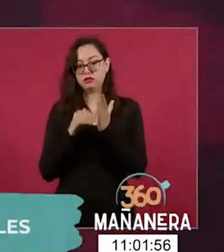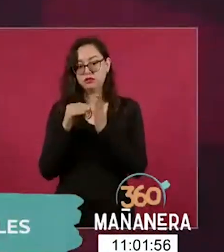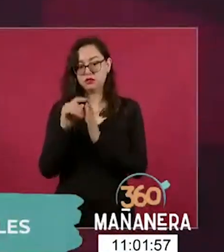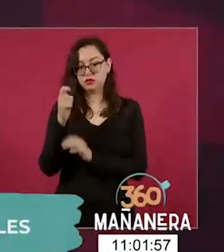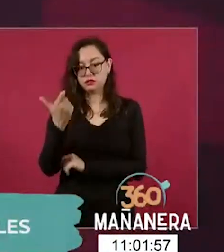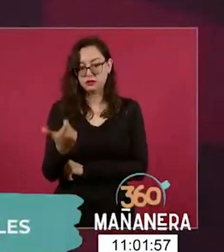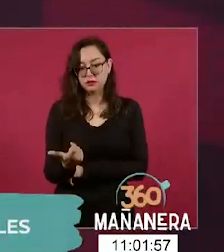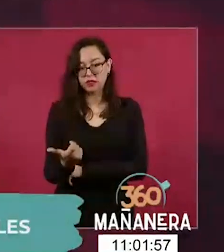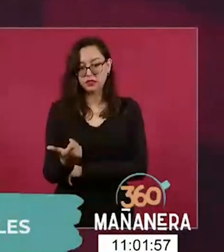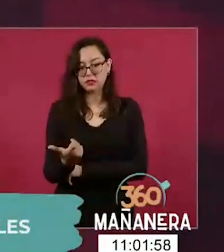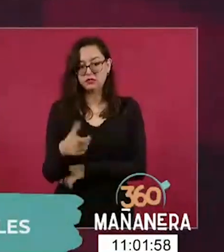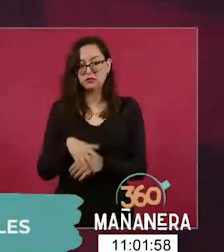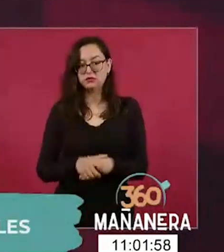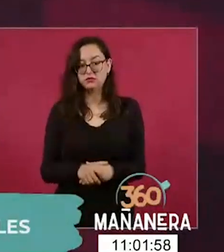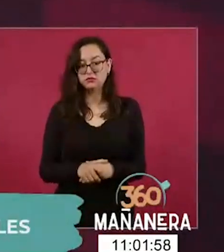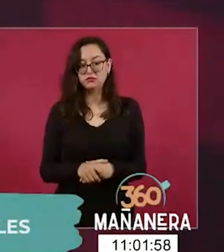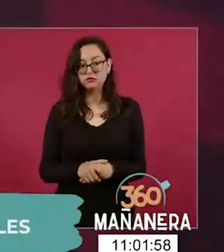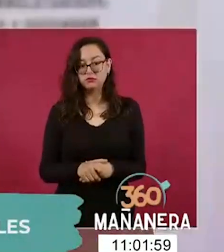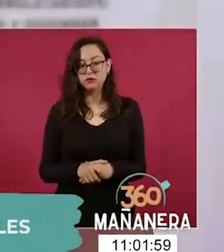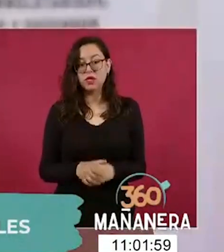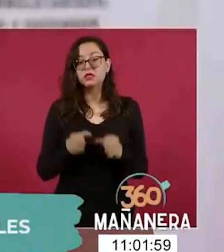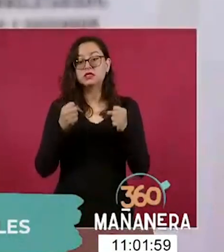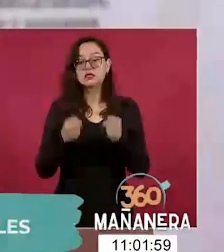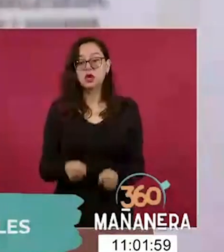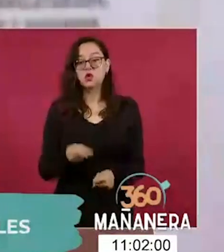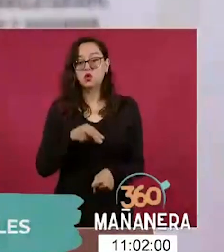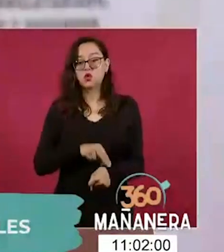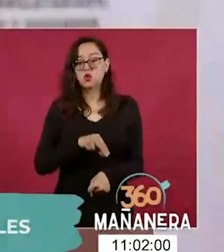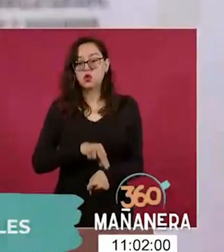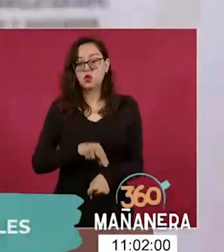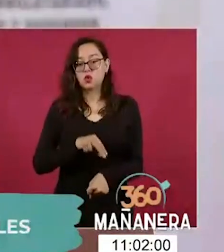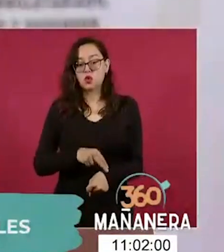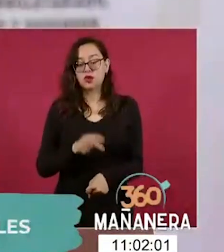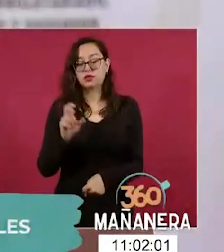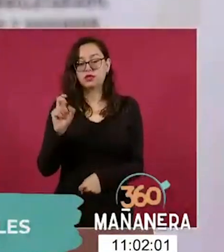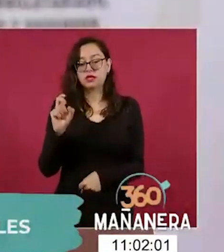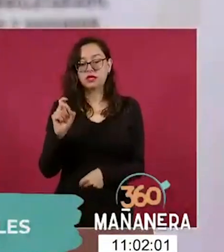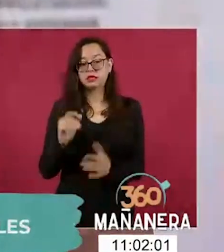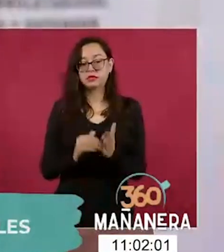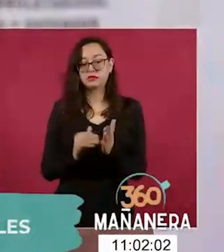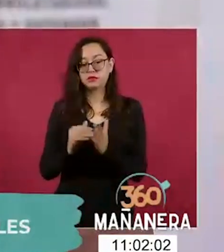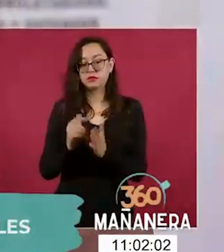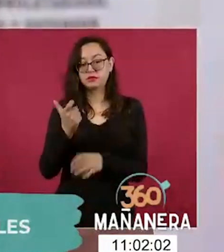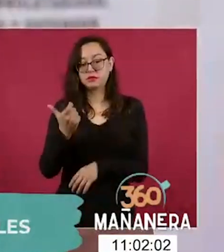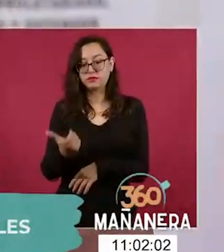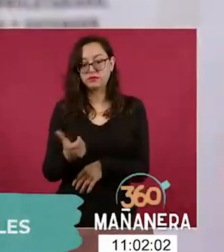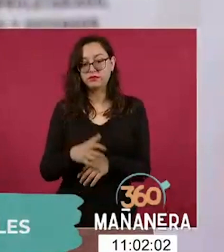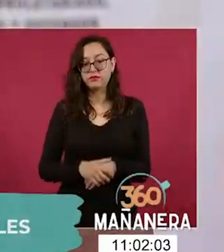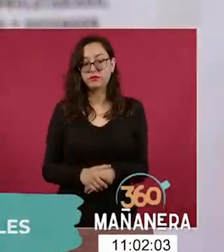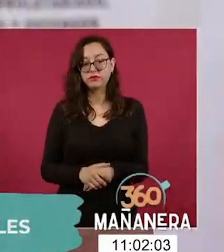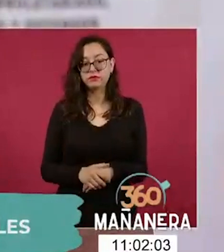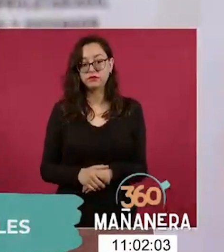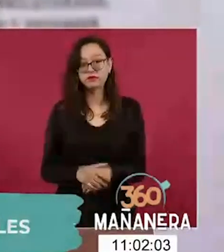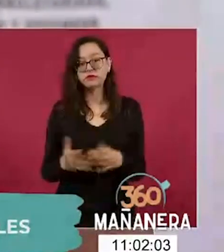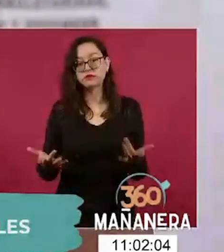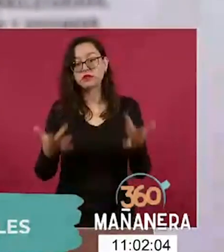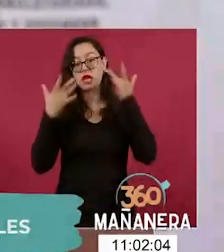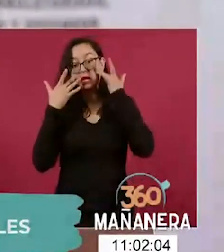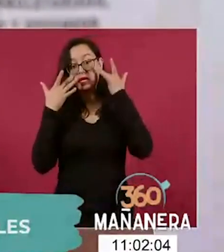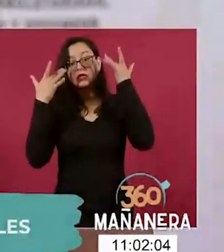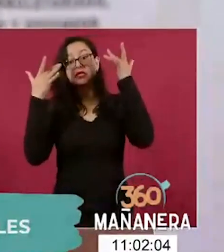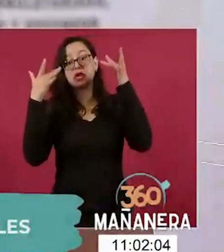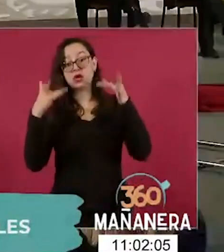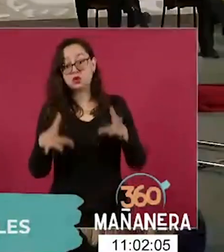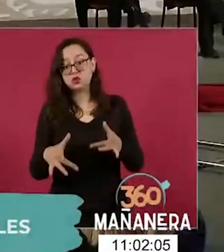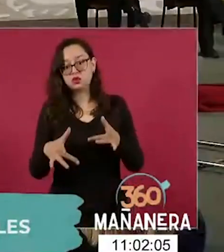de pesos seguro de gastos médicos mayores por 30 millones de pesos seguro de separación individualizado es decir cuando